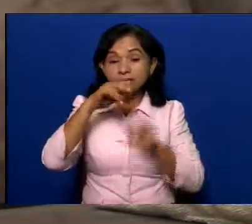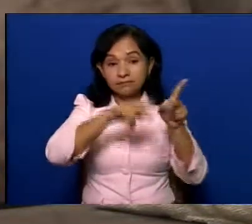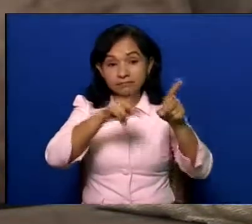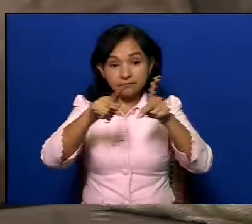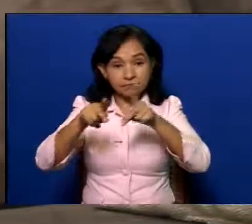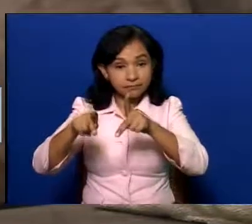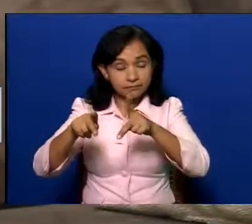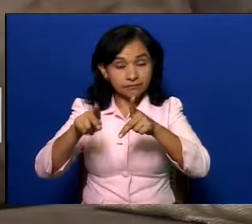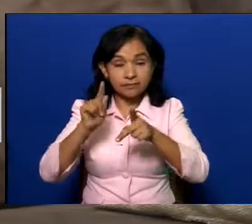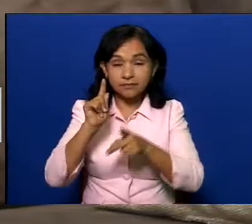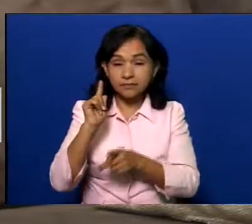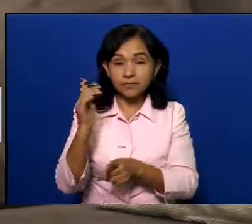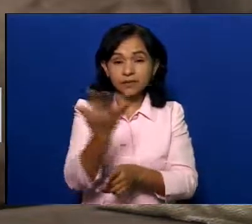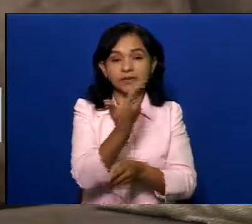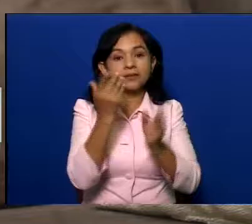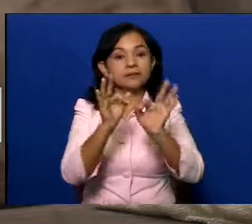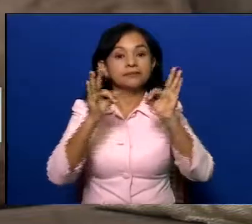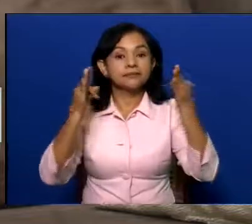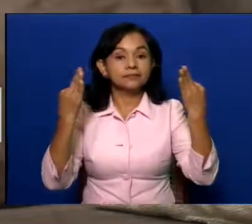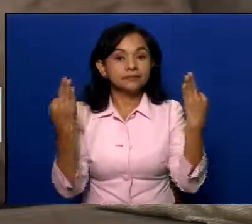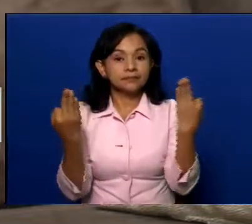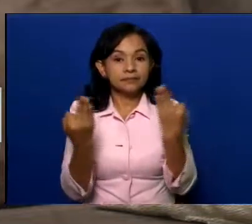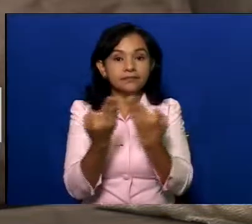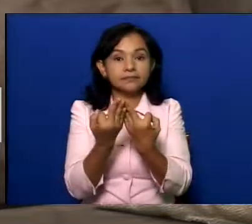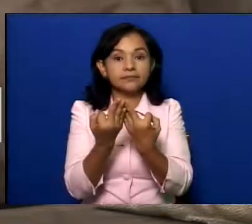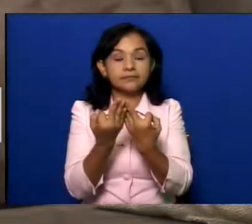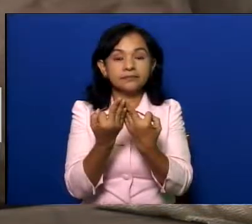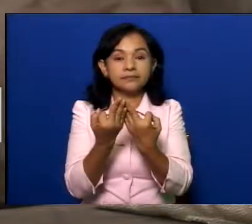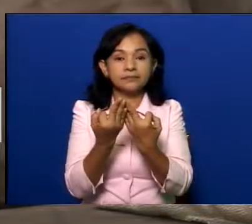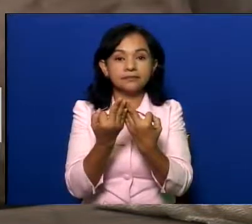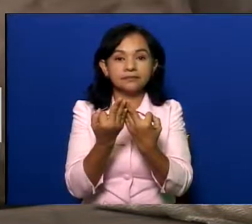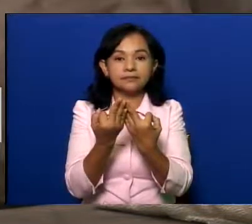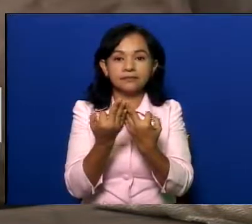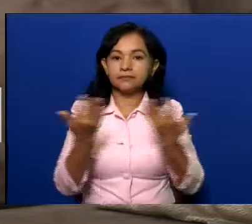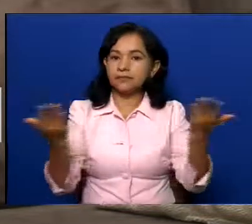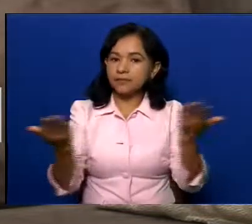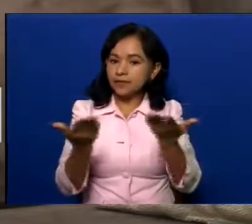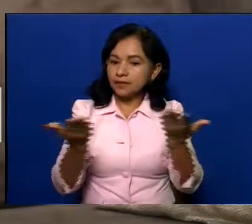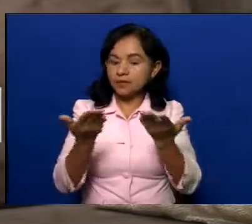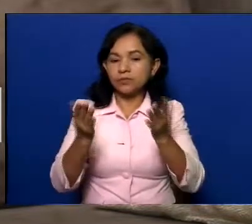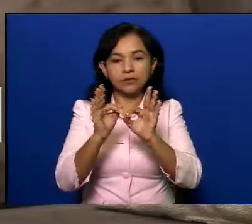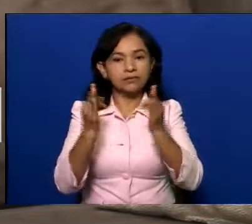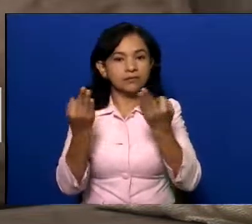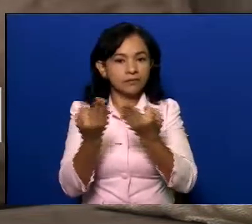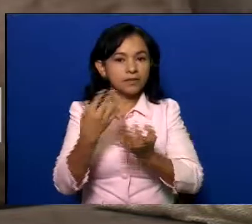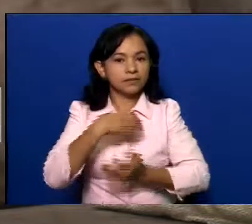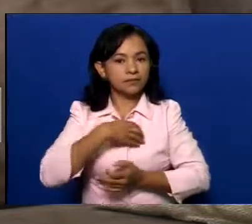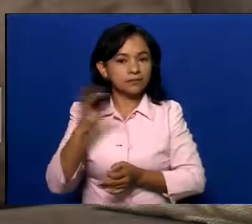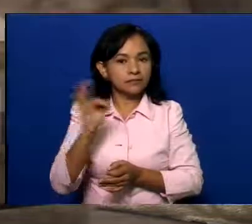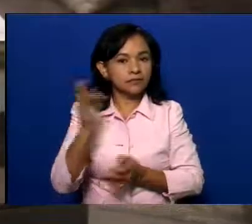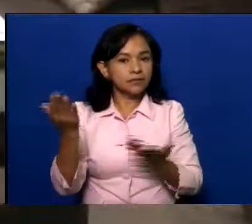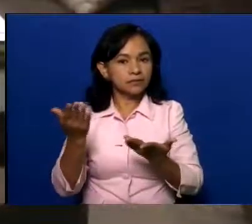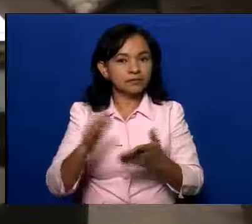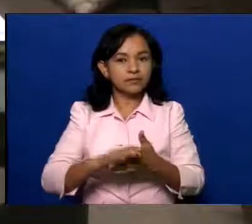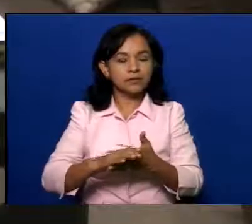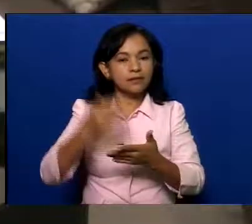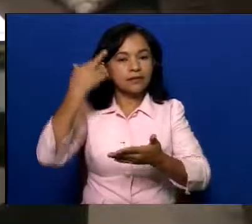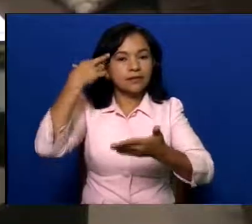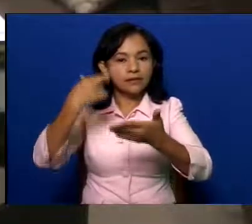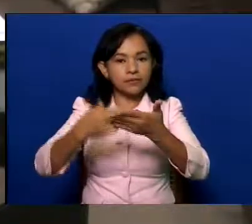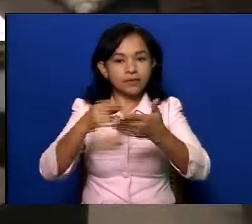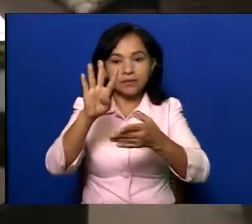familia, a toda la familia, trastorna la conducta familiar. Sí, recuerda hace como 4 meses, para el mes de